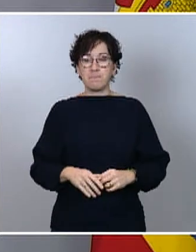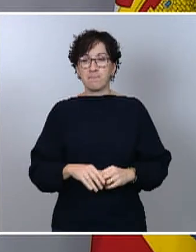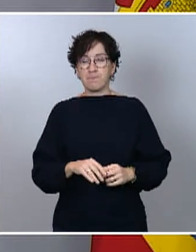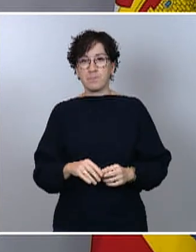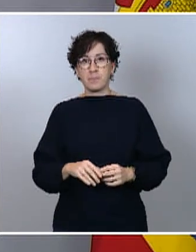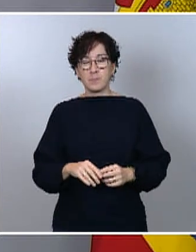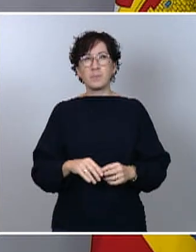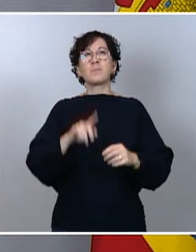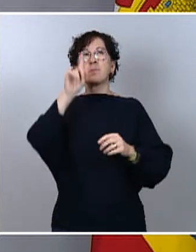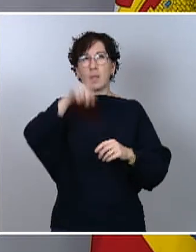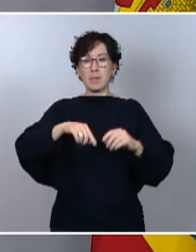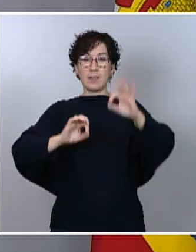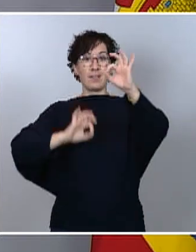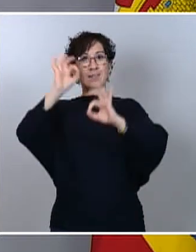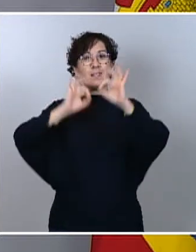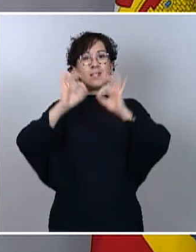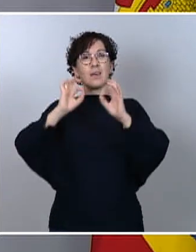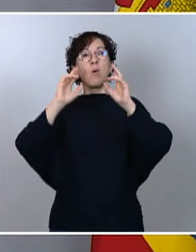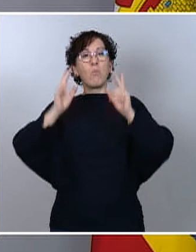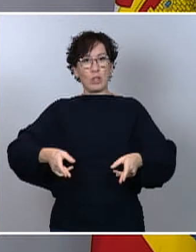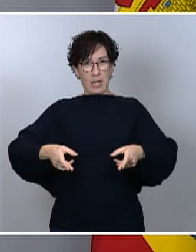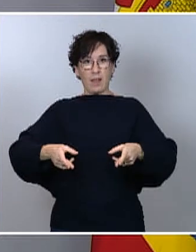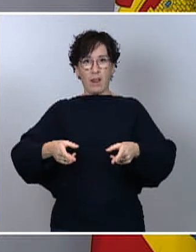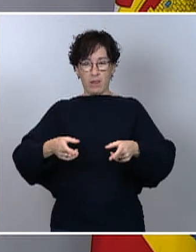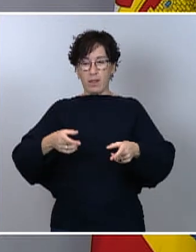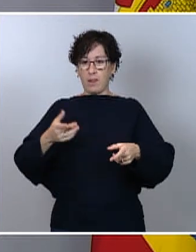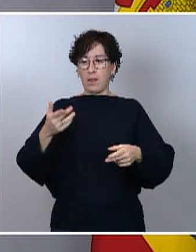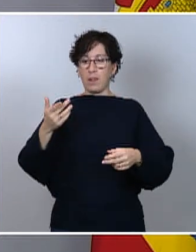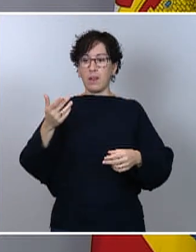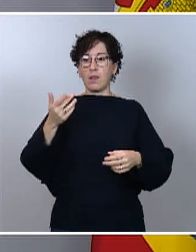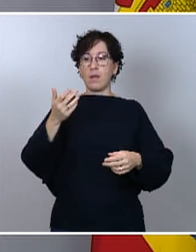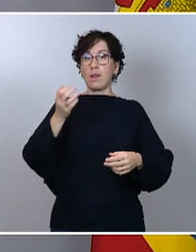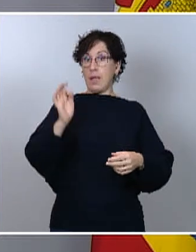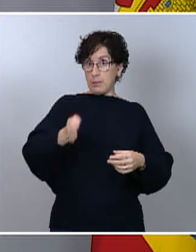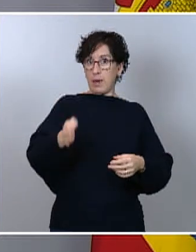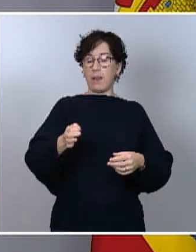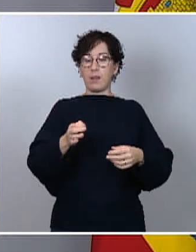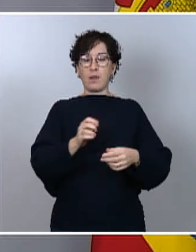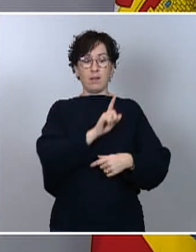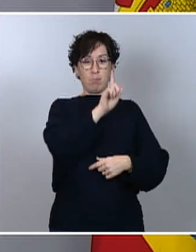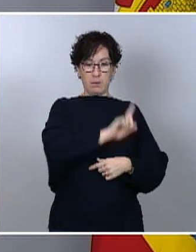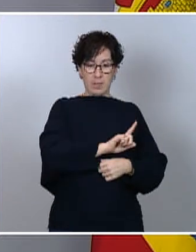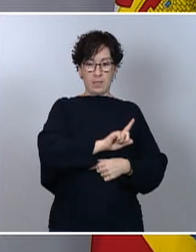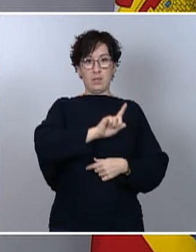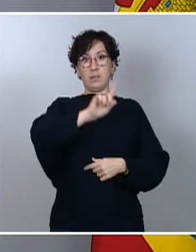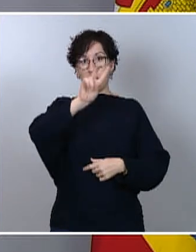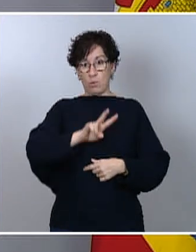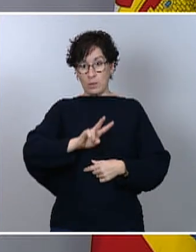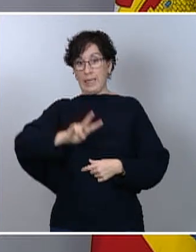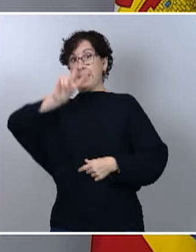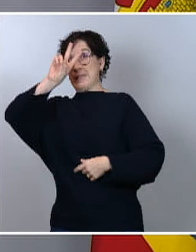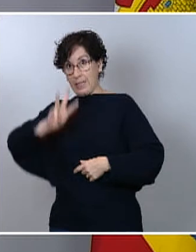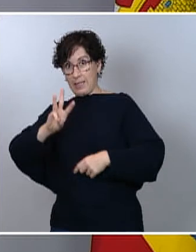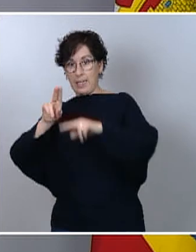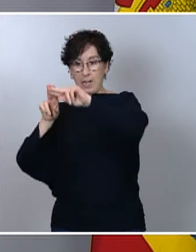en mortalidad, muy recientemente, y gracias a los datos recogidos durante las 3 primeras rondas, basándonos en los análisis